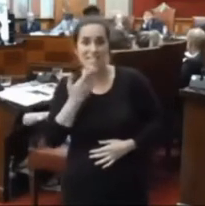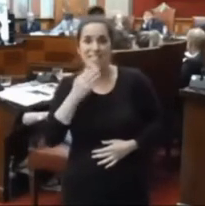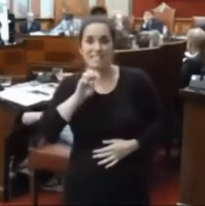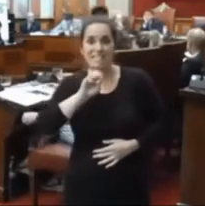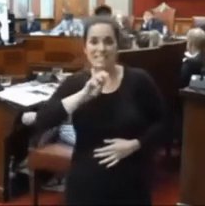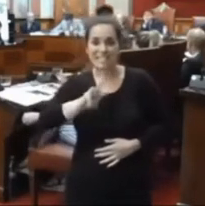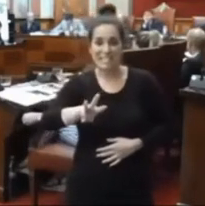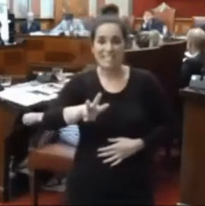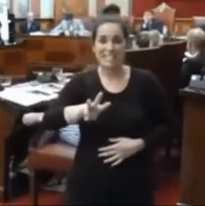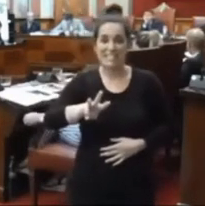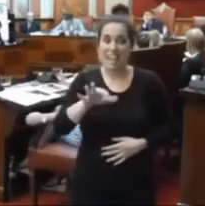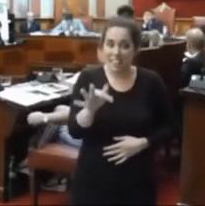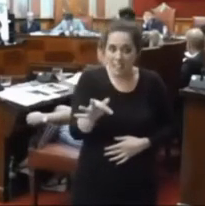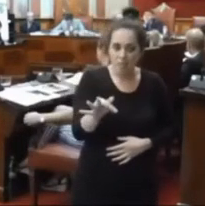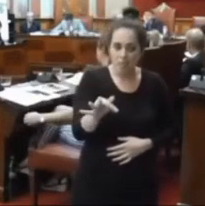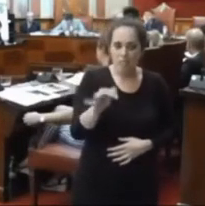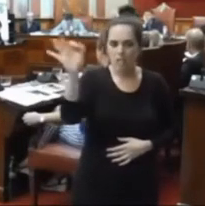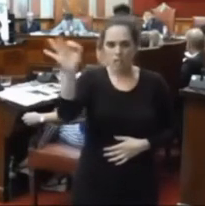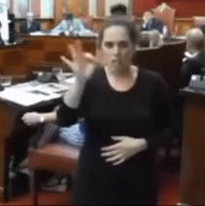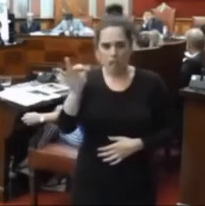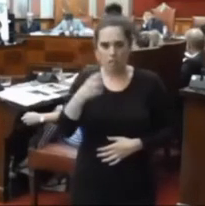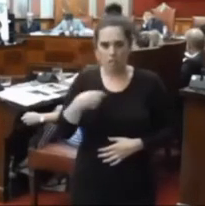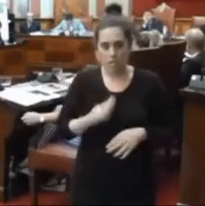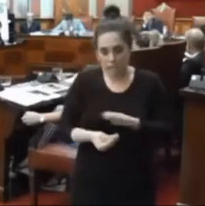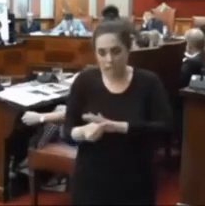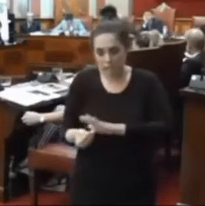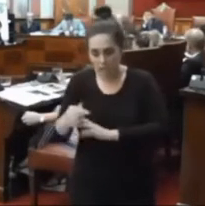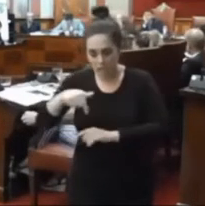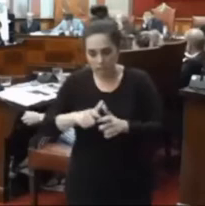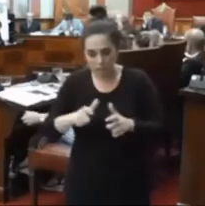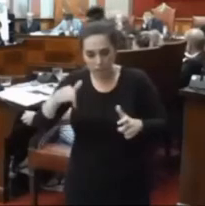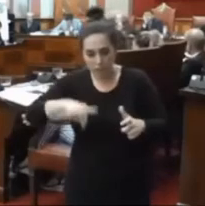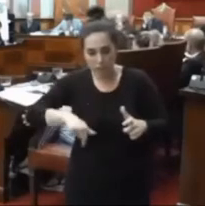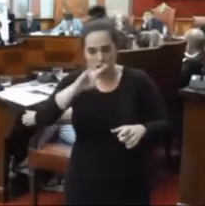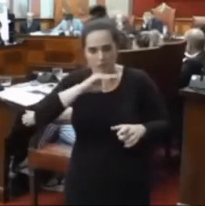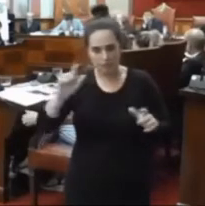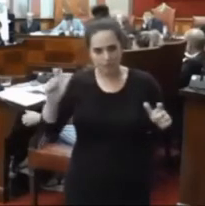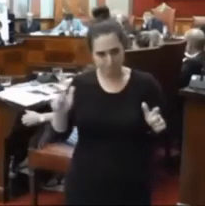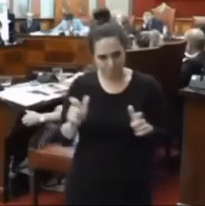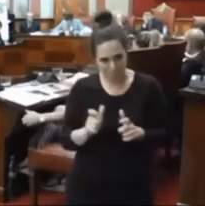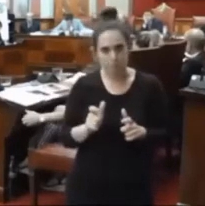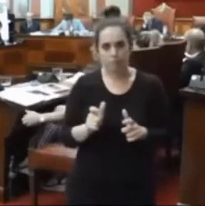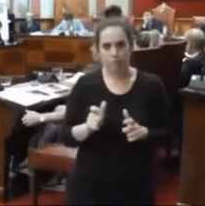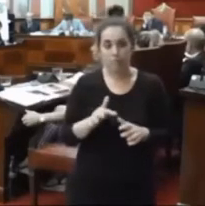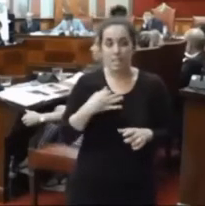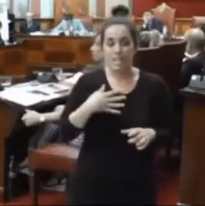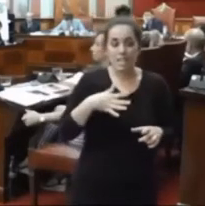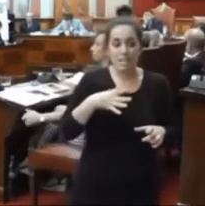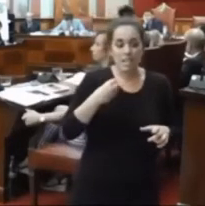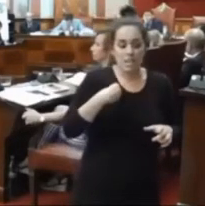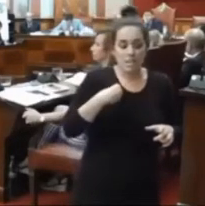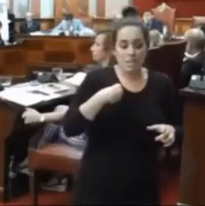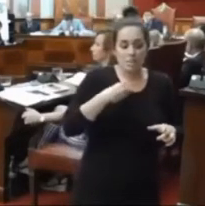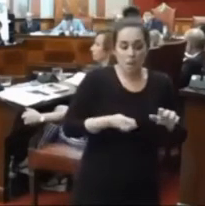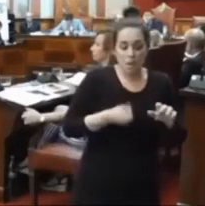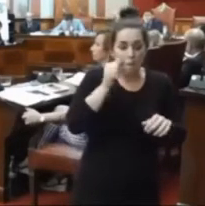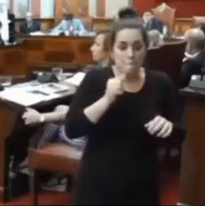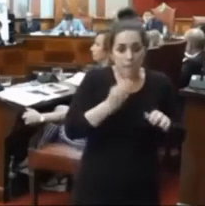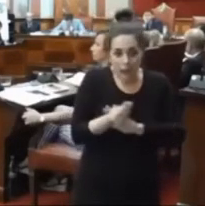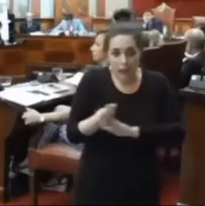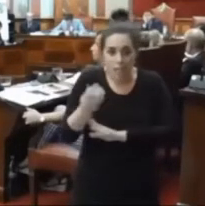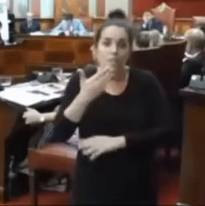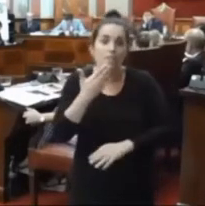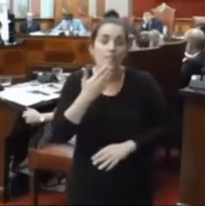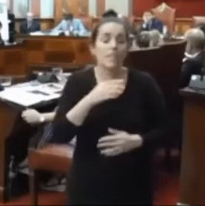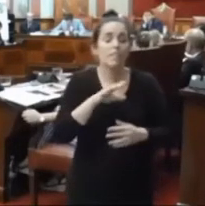mientras la tasa de natalidad ha descendido de forma importante en las islas, en las cifras de partos de chicas de menos de 18 años se